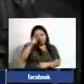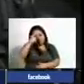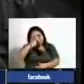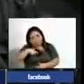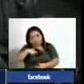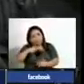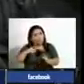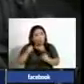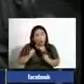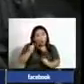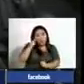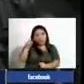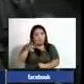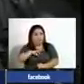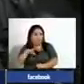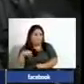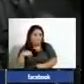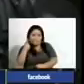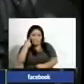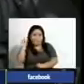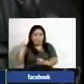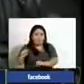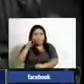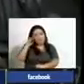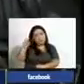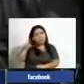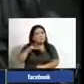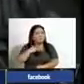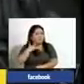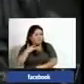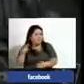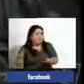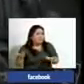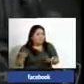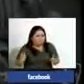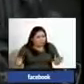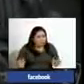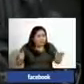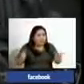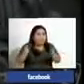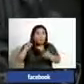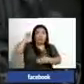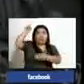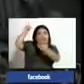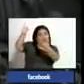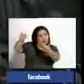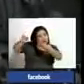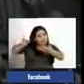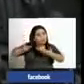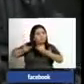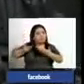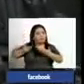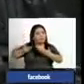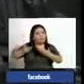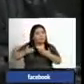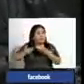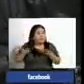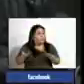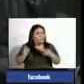ahora porque no podemos ver a nuestra familia, pero siempre motivados con la fuerza de Dios que nos da para